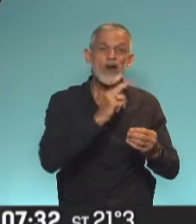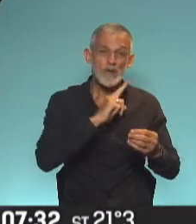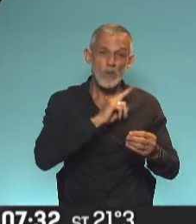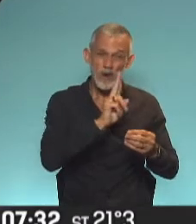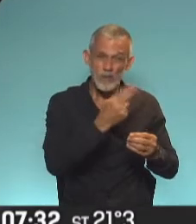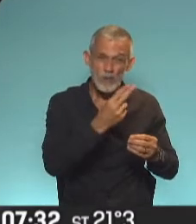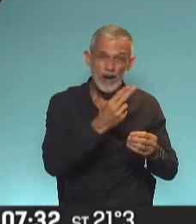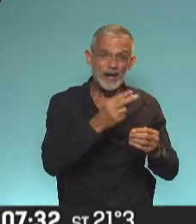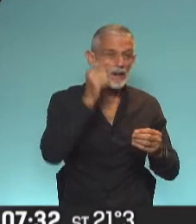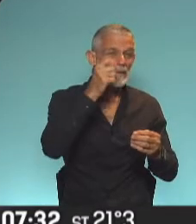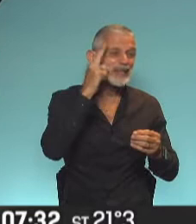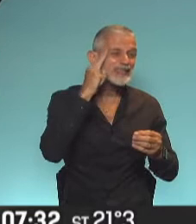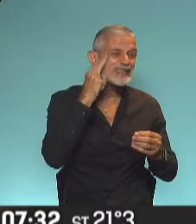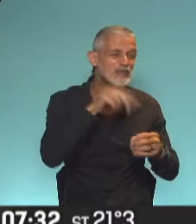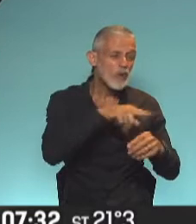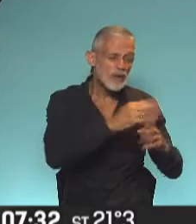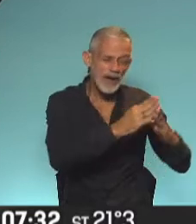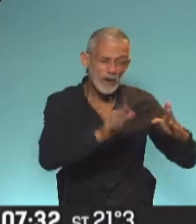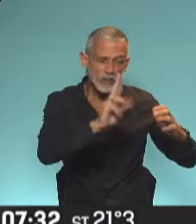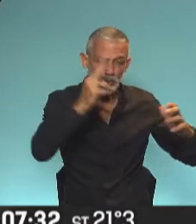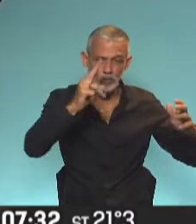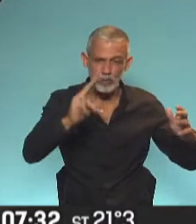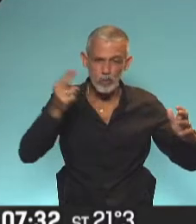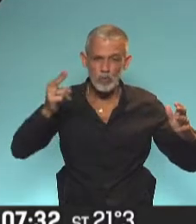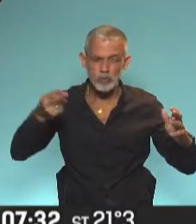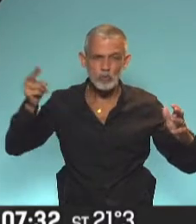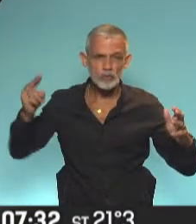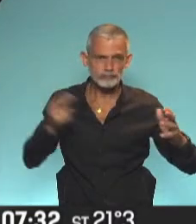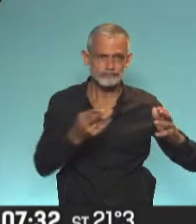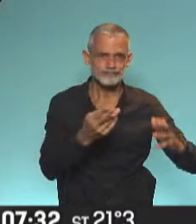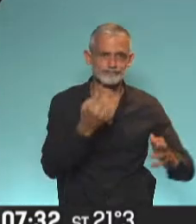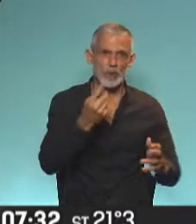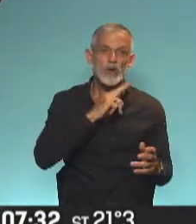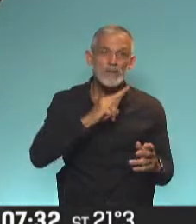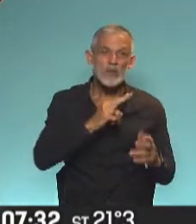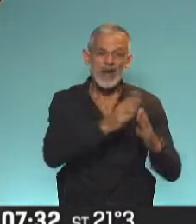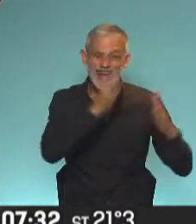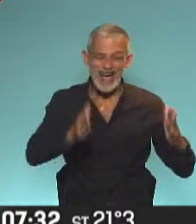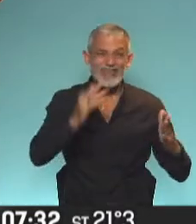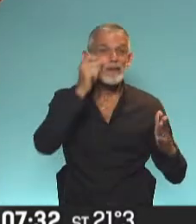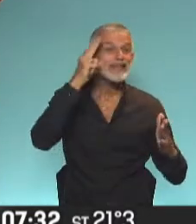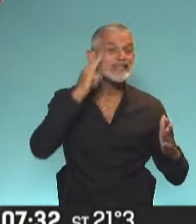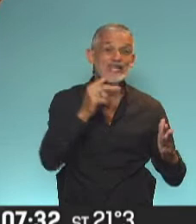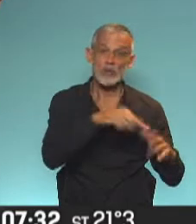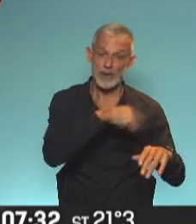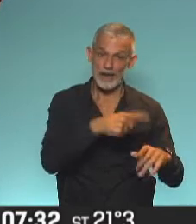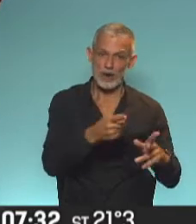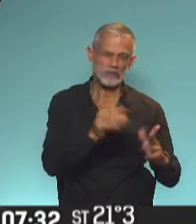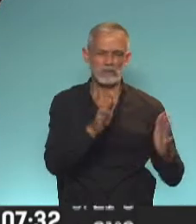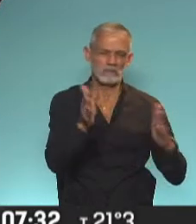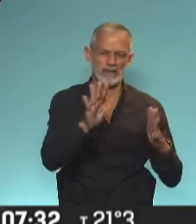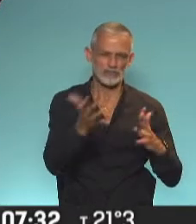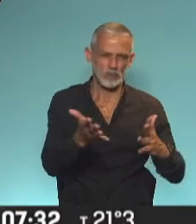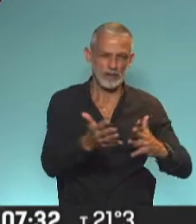29 horas. Esa es la cifra que hay que prestar atención, porque esa es la cifra que no varía. Por ahí un poquito más, un poquito menos, pero